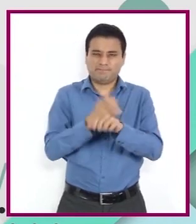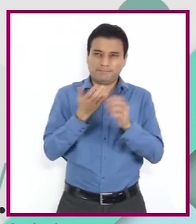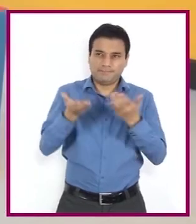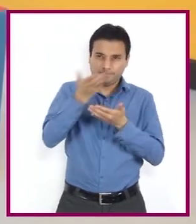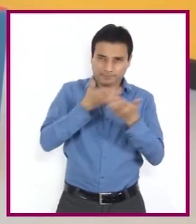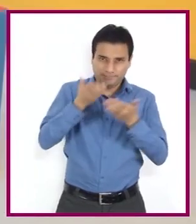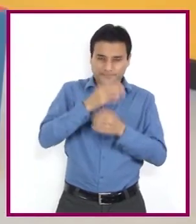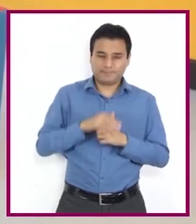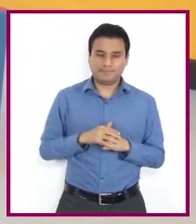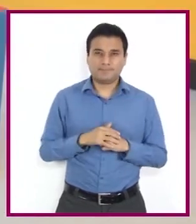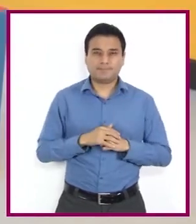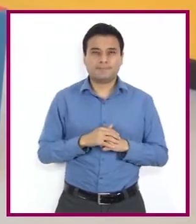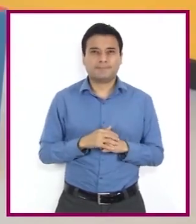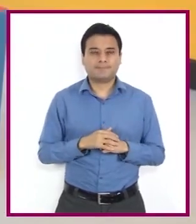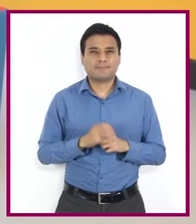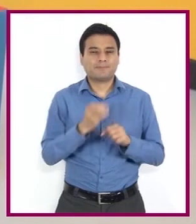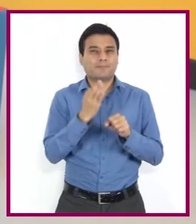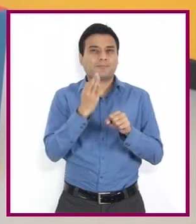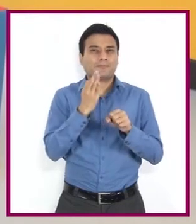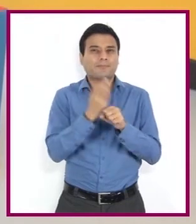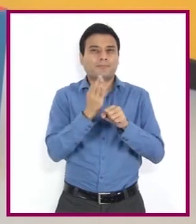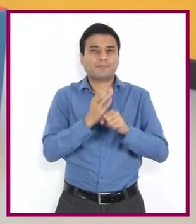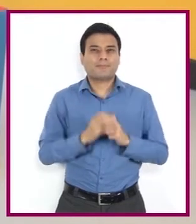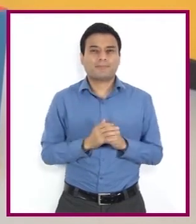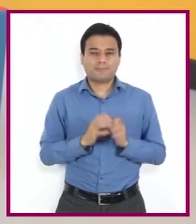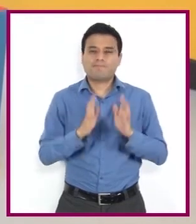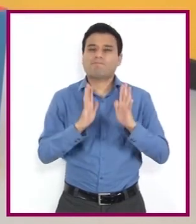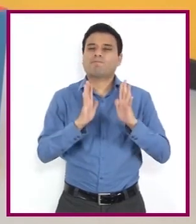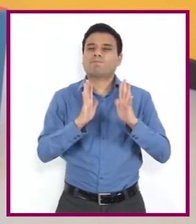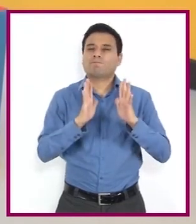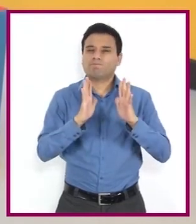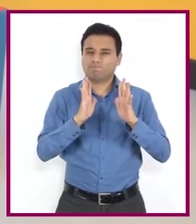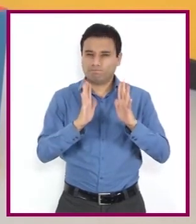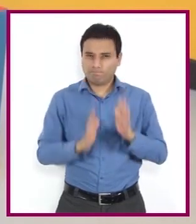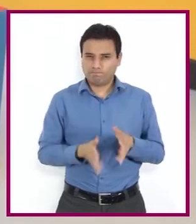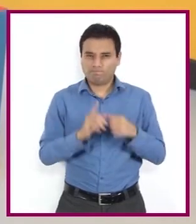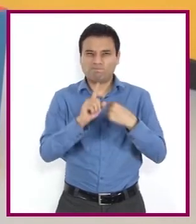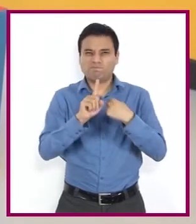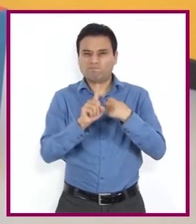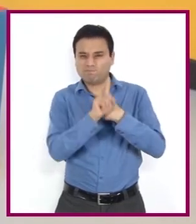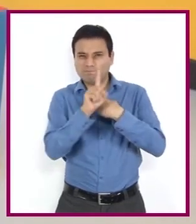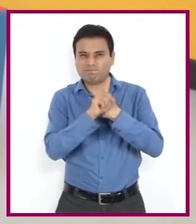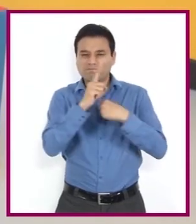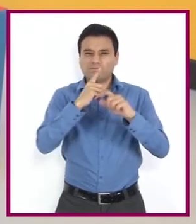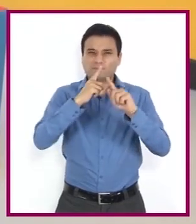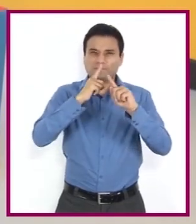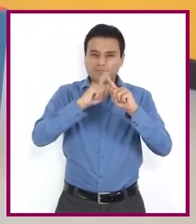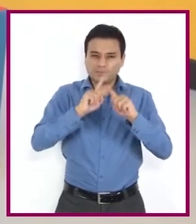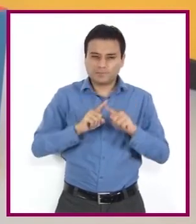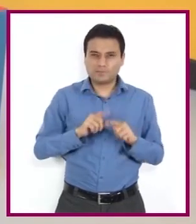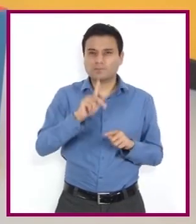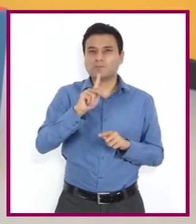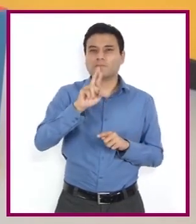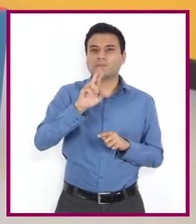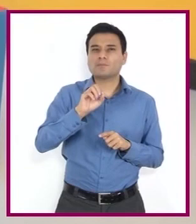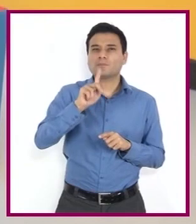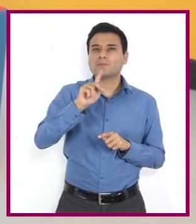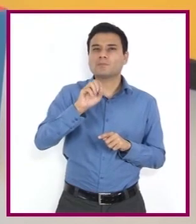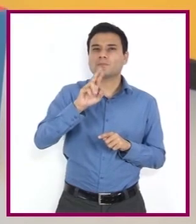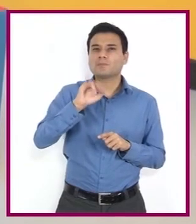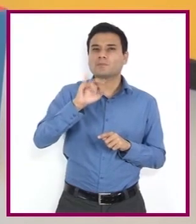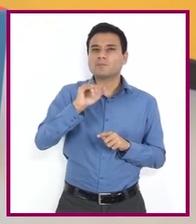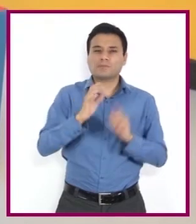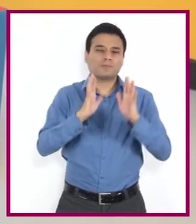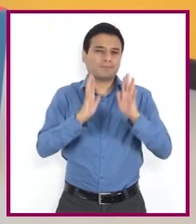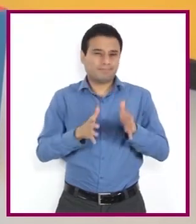compañeros. Hasta este momento, hemos logrado resolver diferentes problemas de proporcionalidad inversa. El